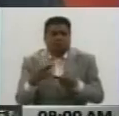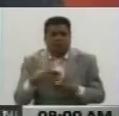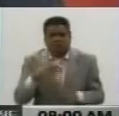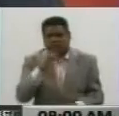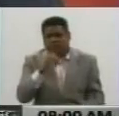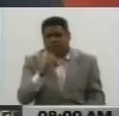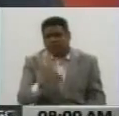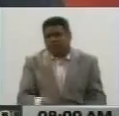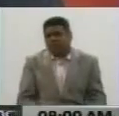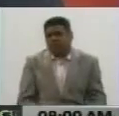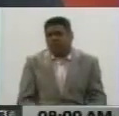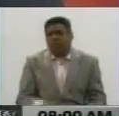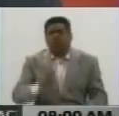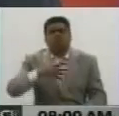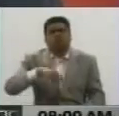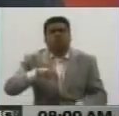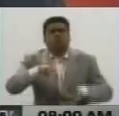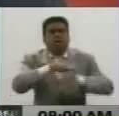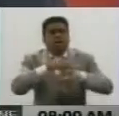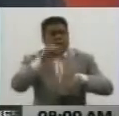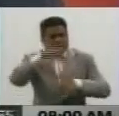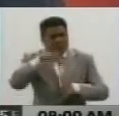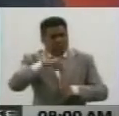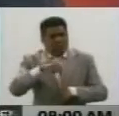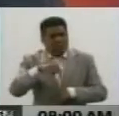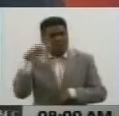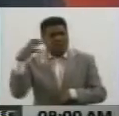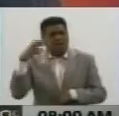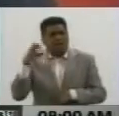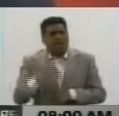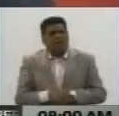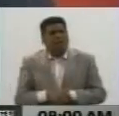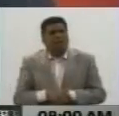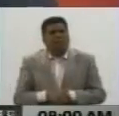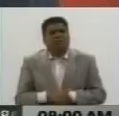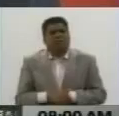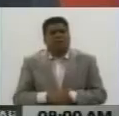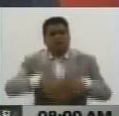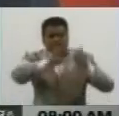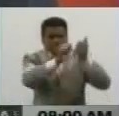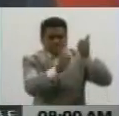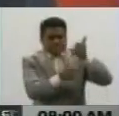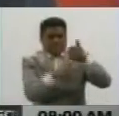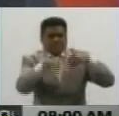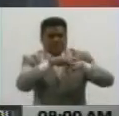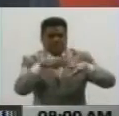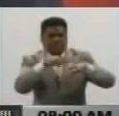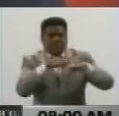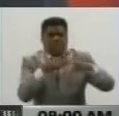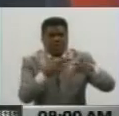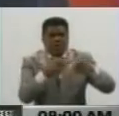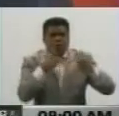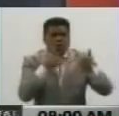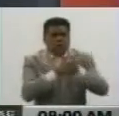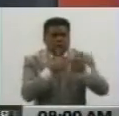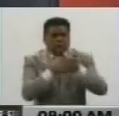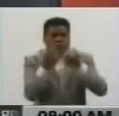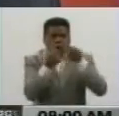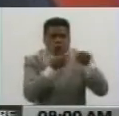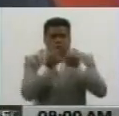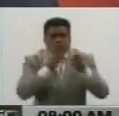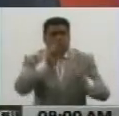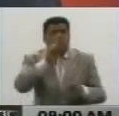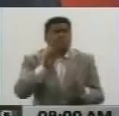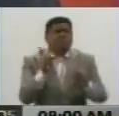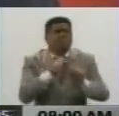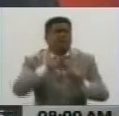queda? En el ministerio, aquí en Caracas, estamos abriendo el viceministerio de seguimiento y control por primera vez en la historia en